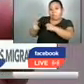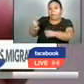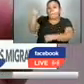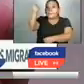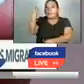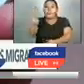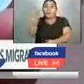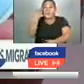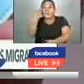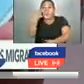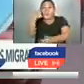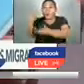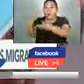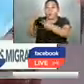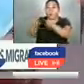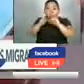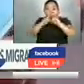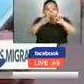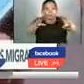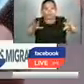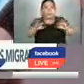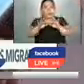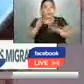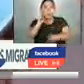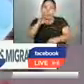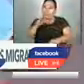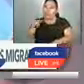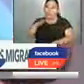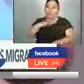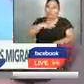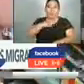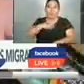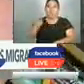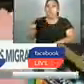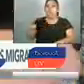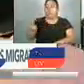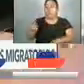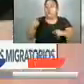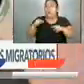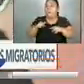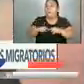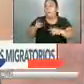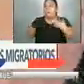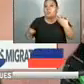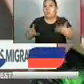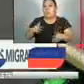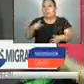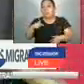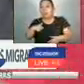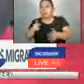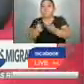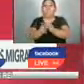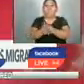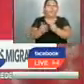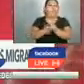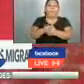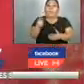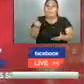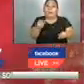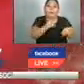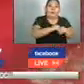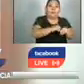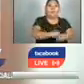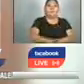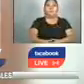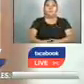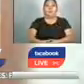de la cuenta de Facebook que publicó Dicho aviso dice no contar con los recursos ahora pero lo que lo detiene es la dificultad de reunirlos en